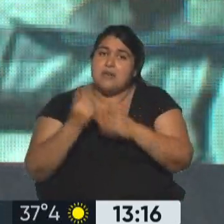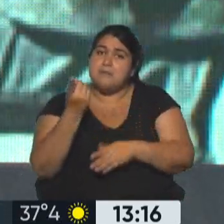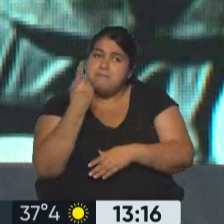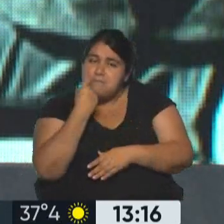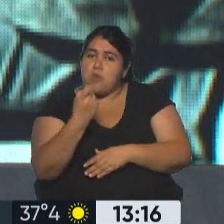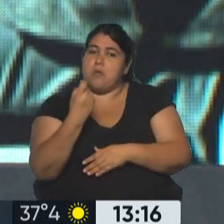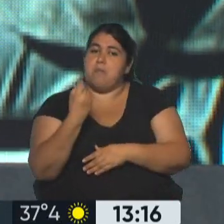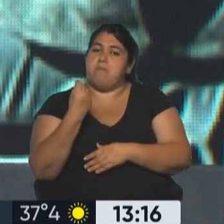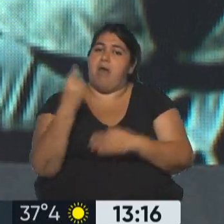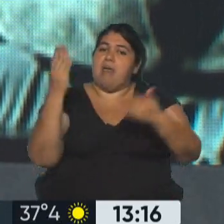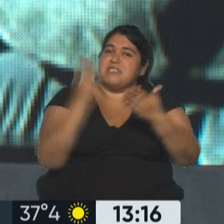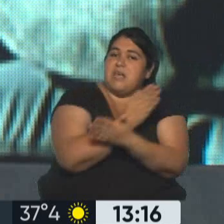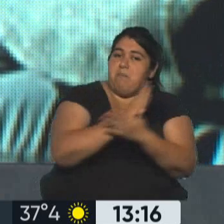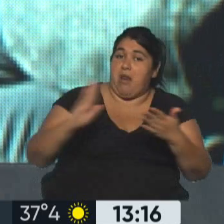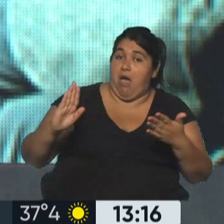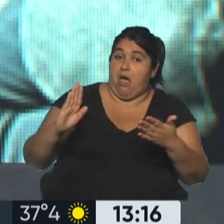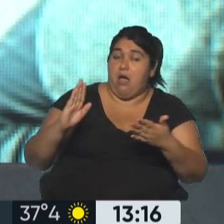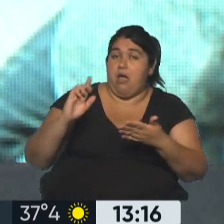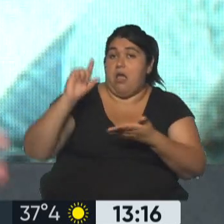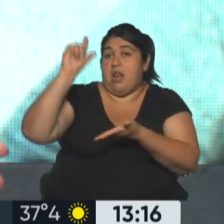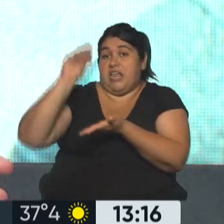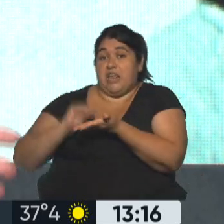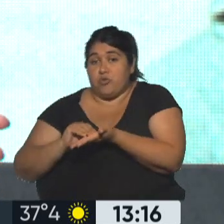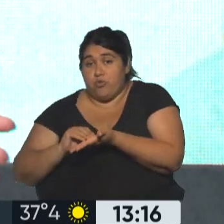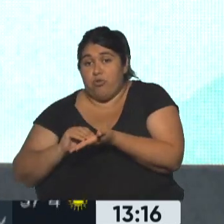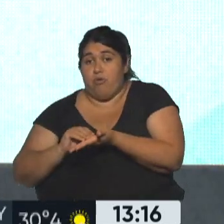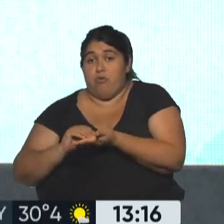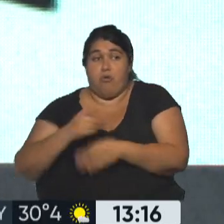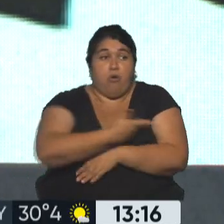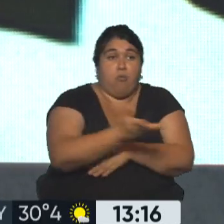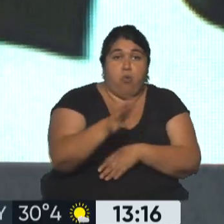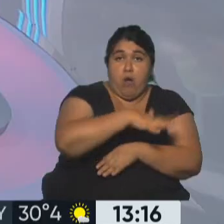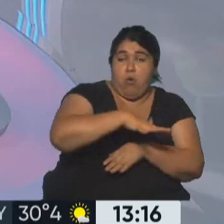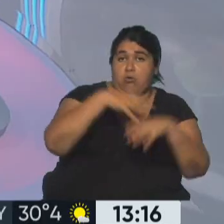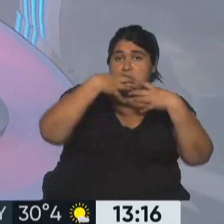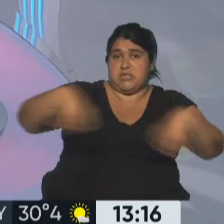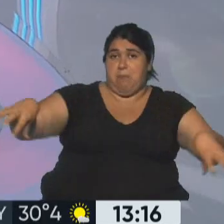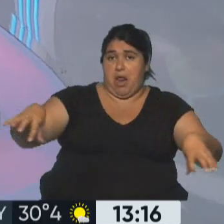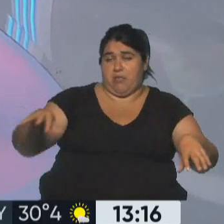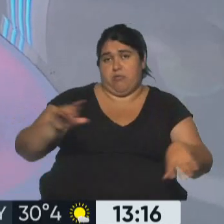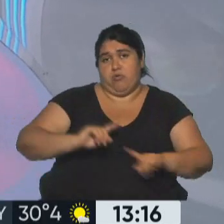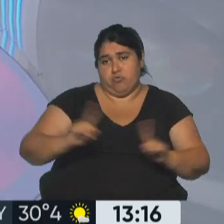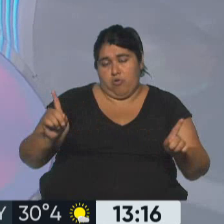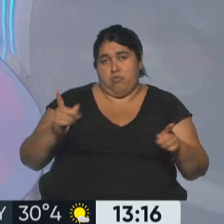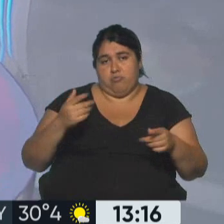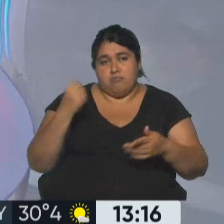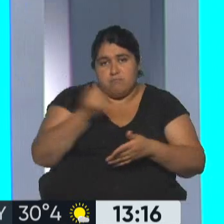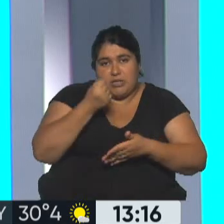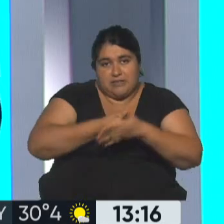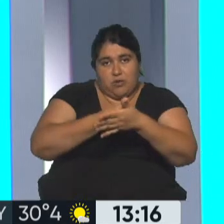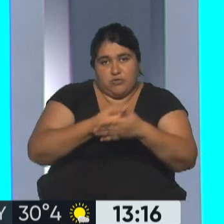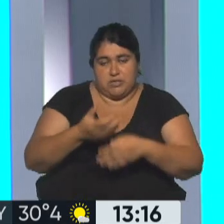que no esté separado, por un lado, el poder legislativo y por otro lado, el pueblo. Bueno, bien, este es un tema que vamos a seguir